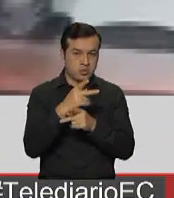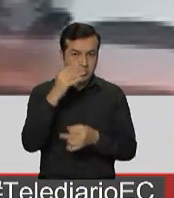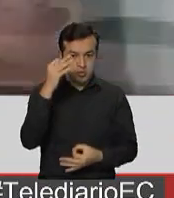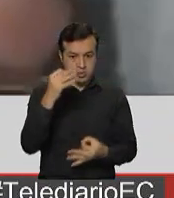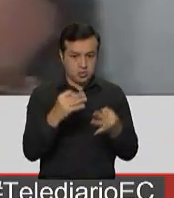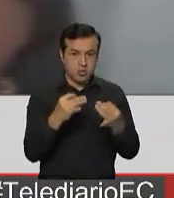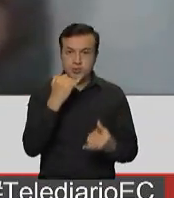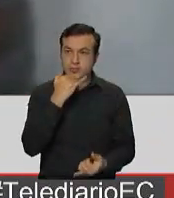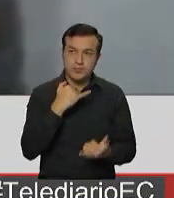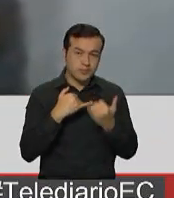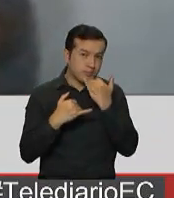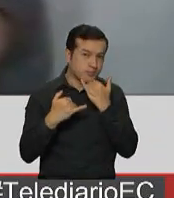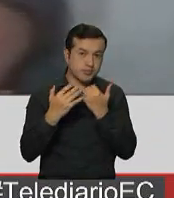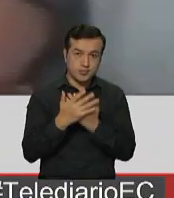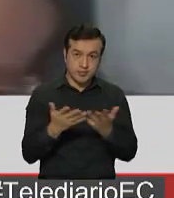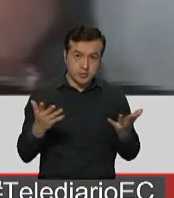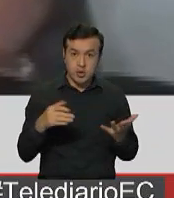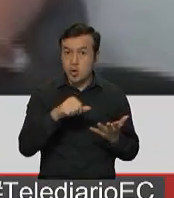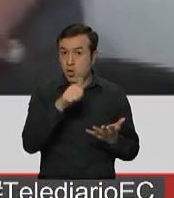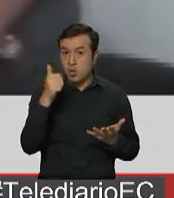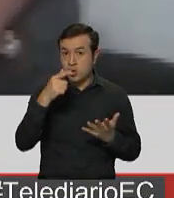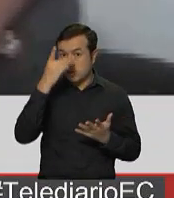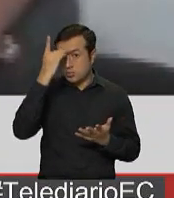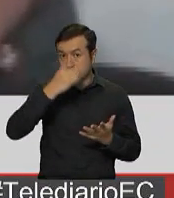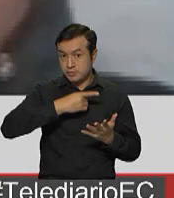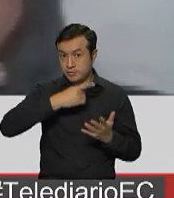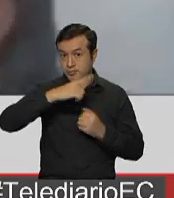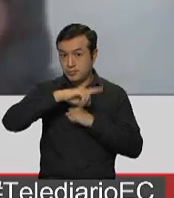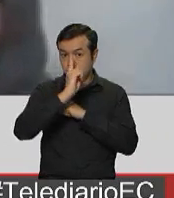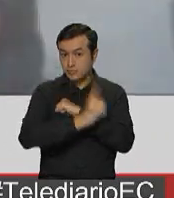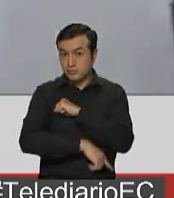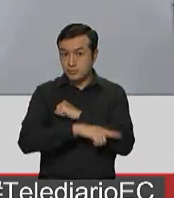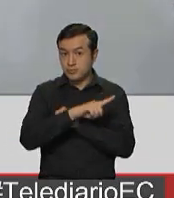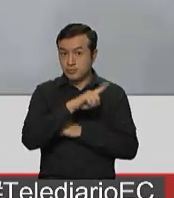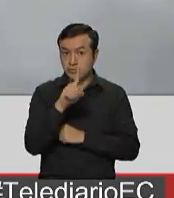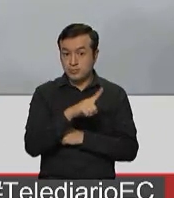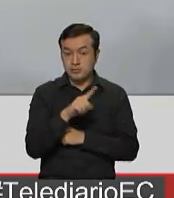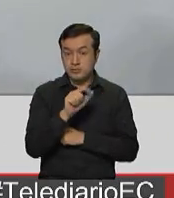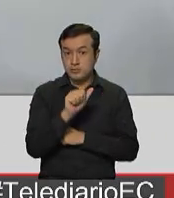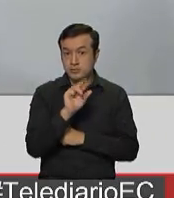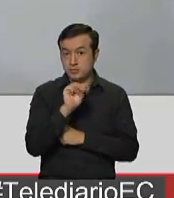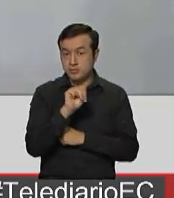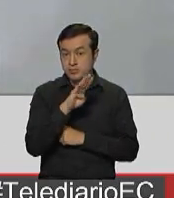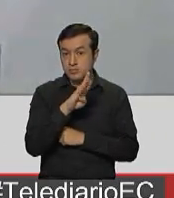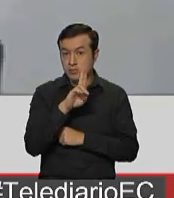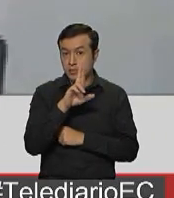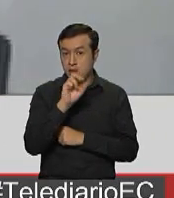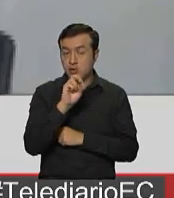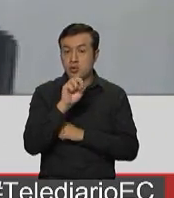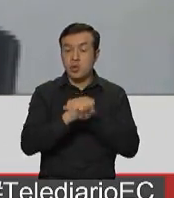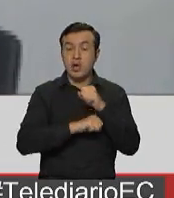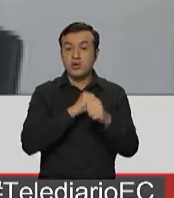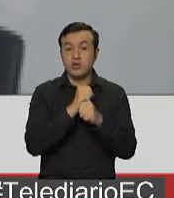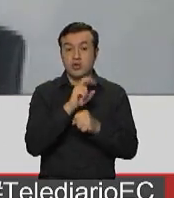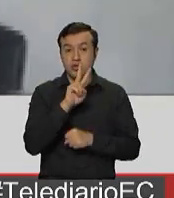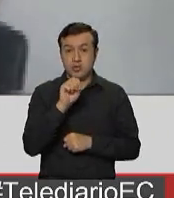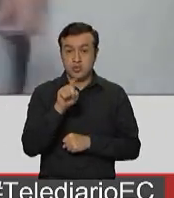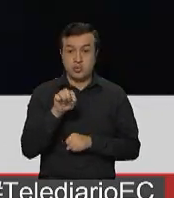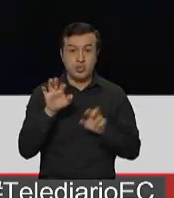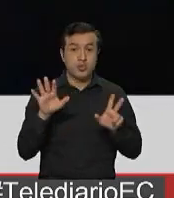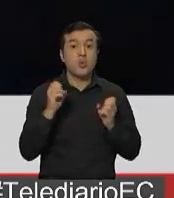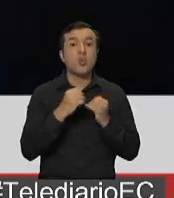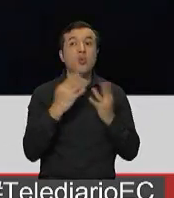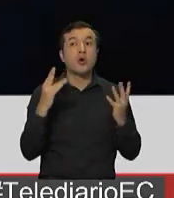por negligencia. Otra sentencia favorable que recibió Zambrano ocurrió en 2012, luego de que recibiera una condena de